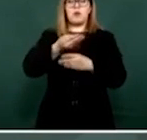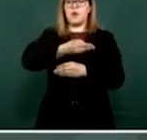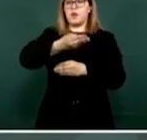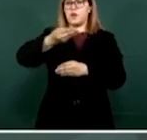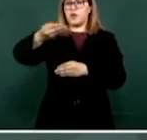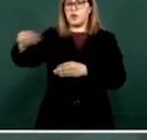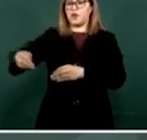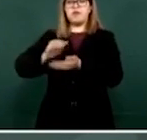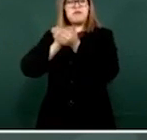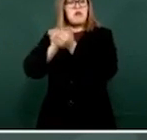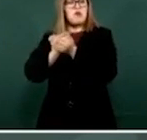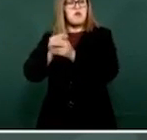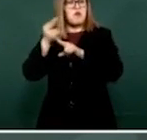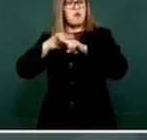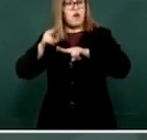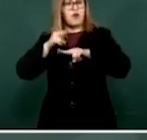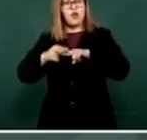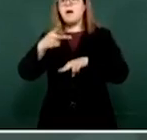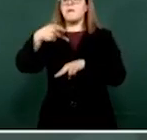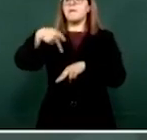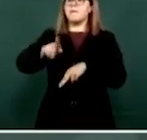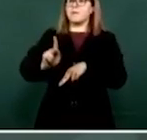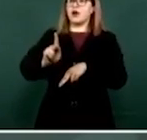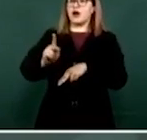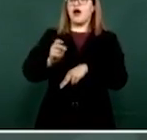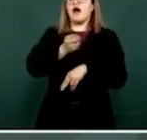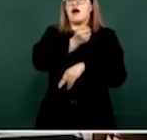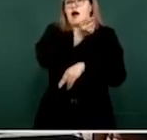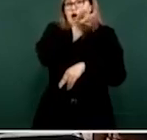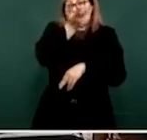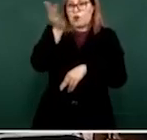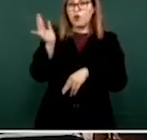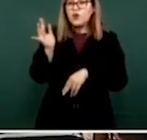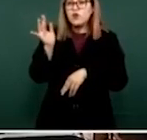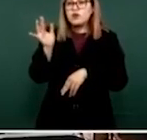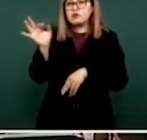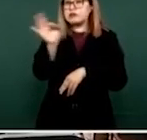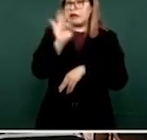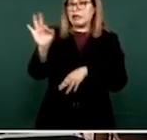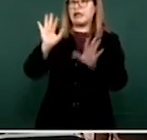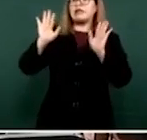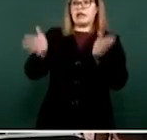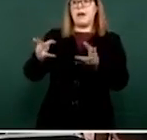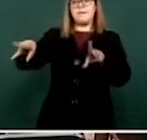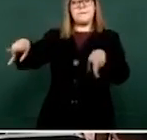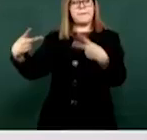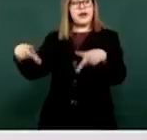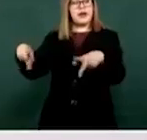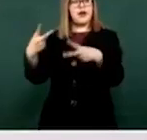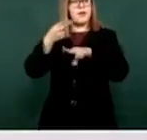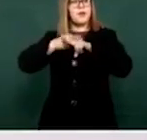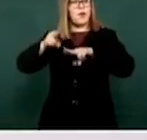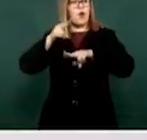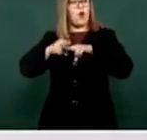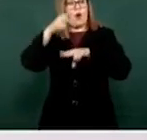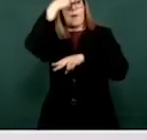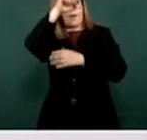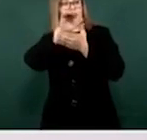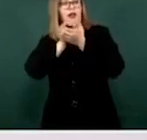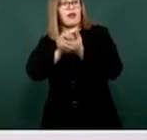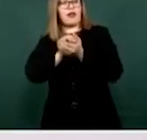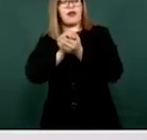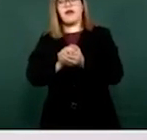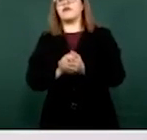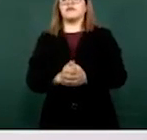distribución. No dudo de que en algunos casos ya se estén vendiendo los boletos. Se mandó